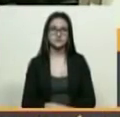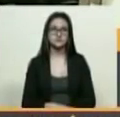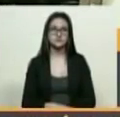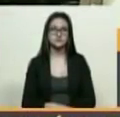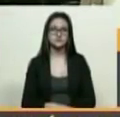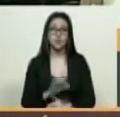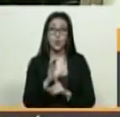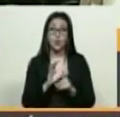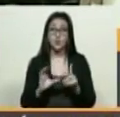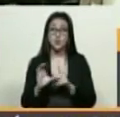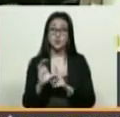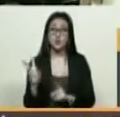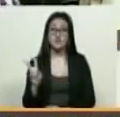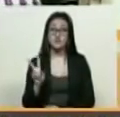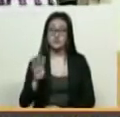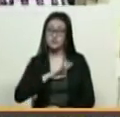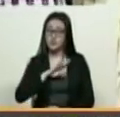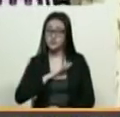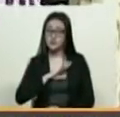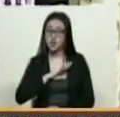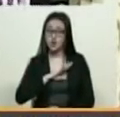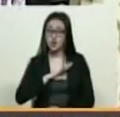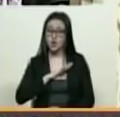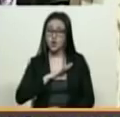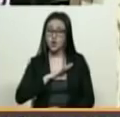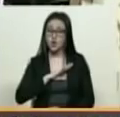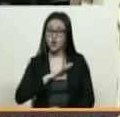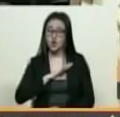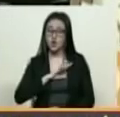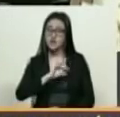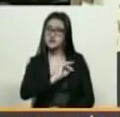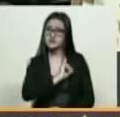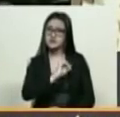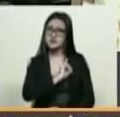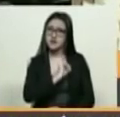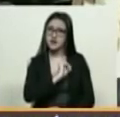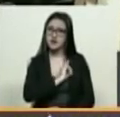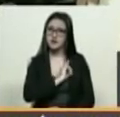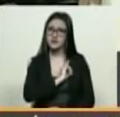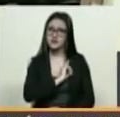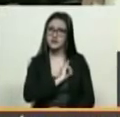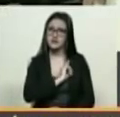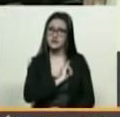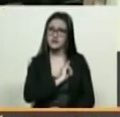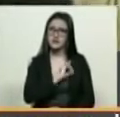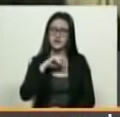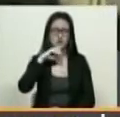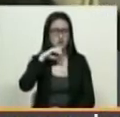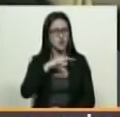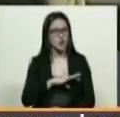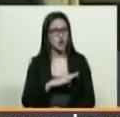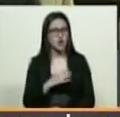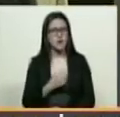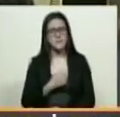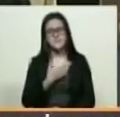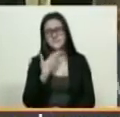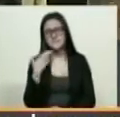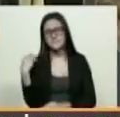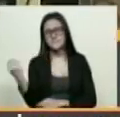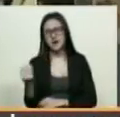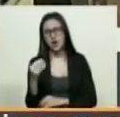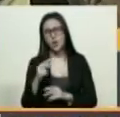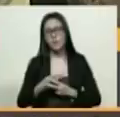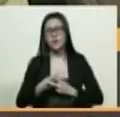izquierda. Históricamente ha sido una cultura identificada con los mejores valores, con